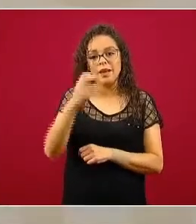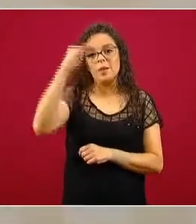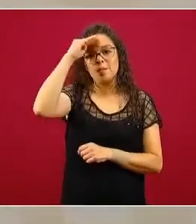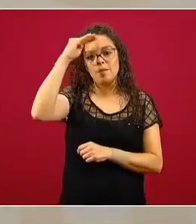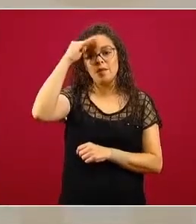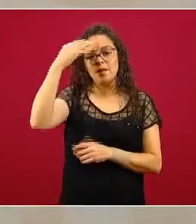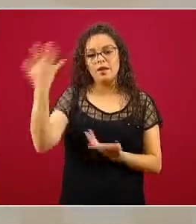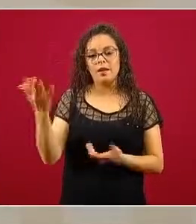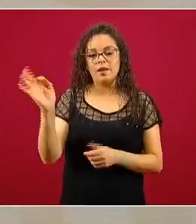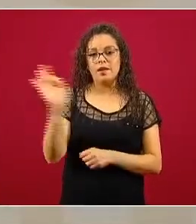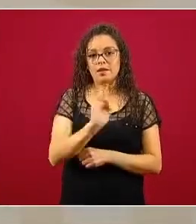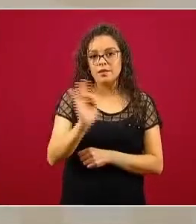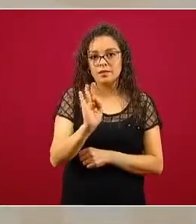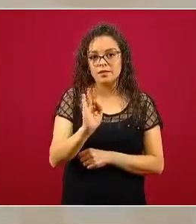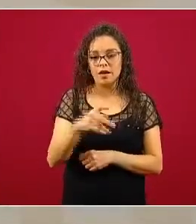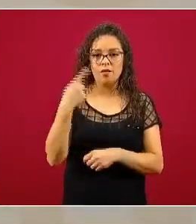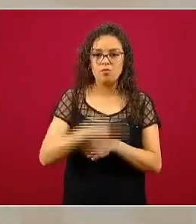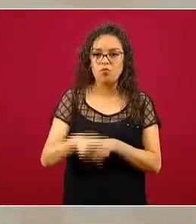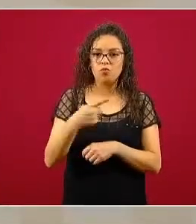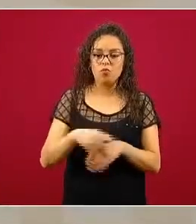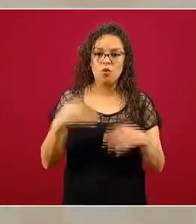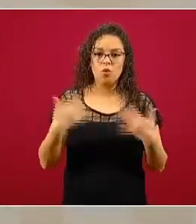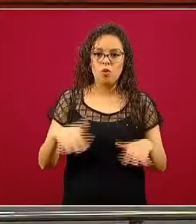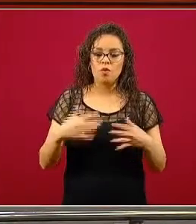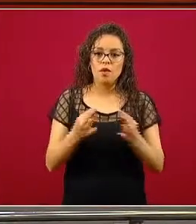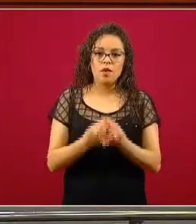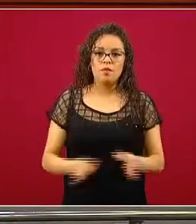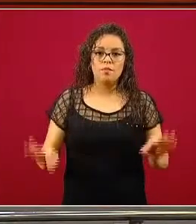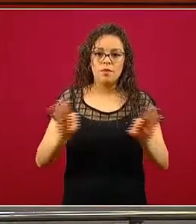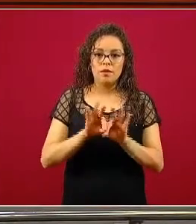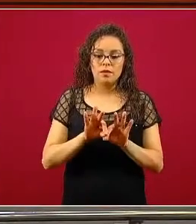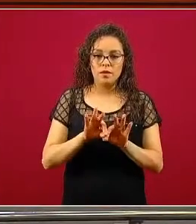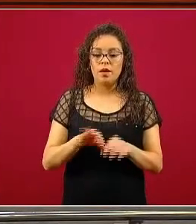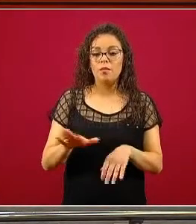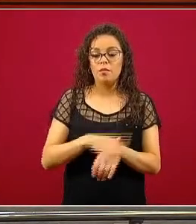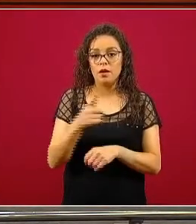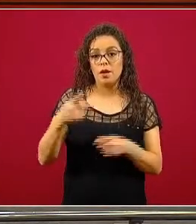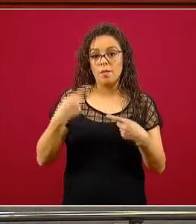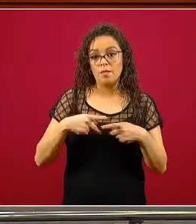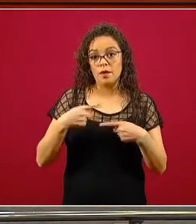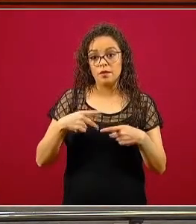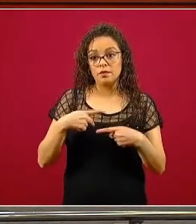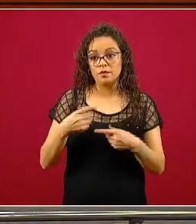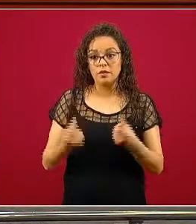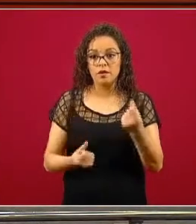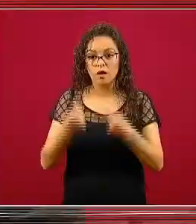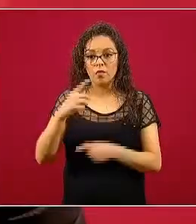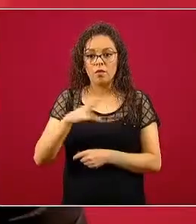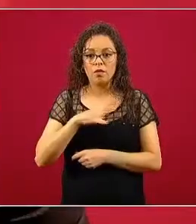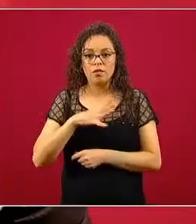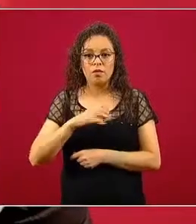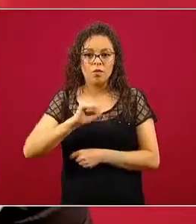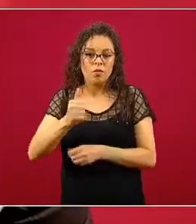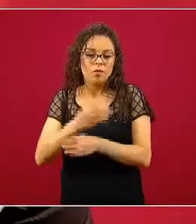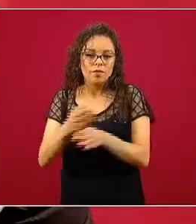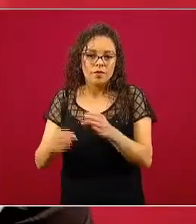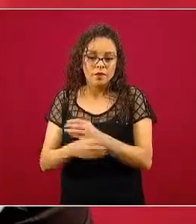haber un riesgo importante en personas que están en ciertas condiciones y que por lo tanto entonces